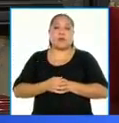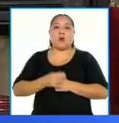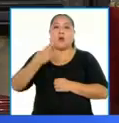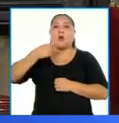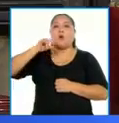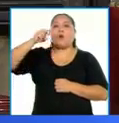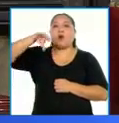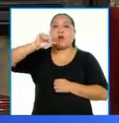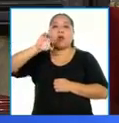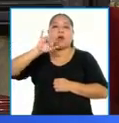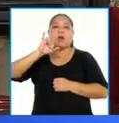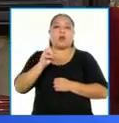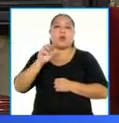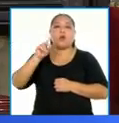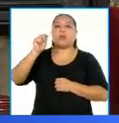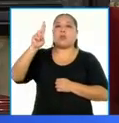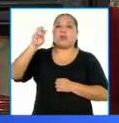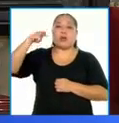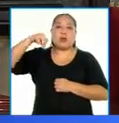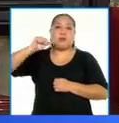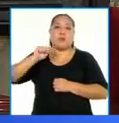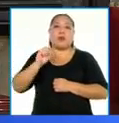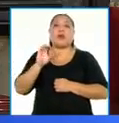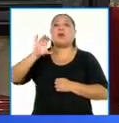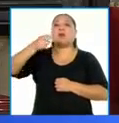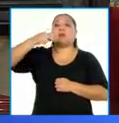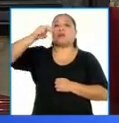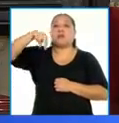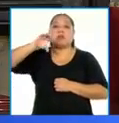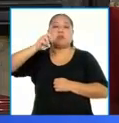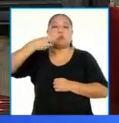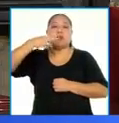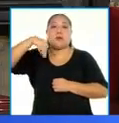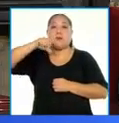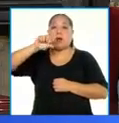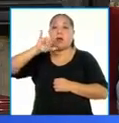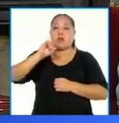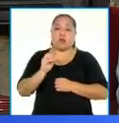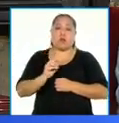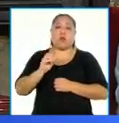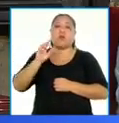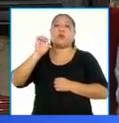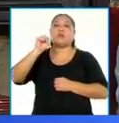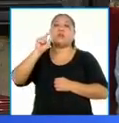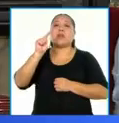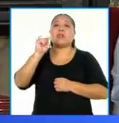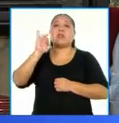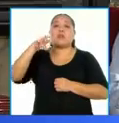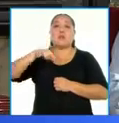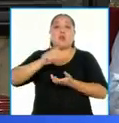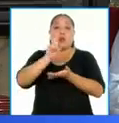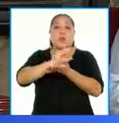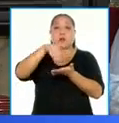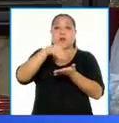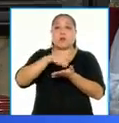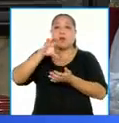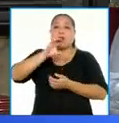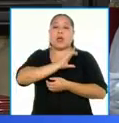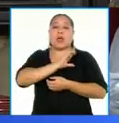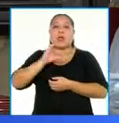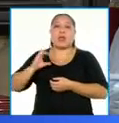Tarma, Chanchamayo, Satipo y Chupaca en Junín, Lima Metropolitana, Callao,